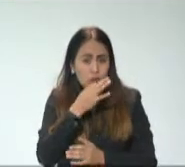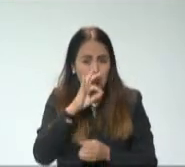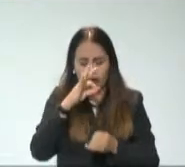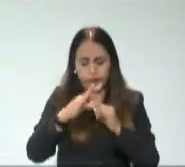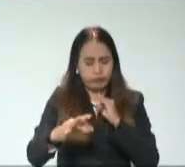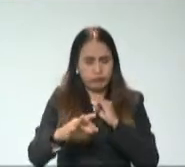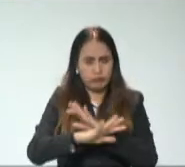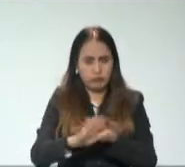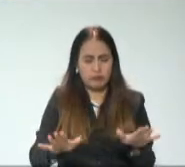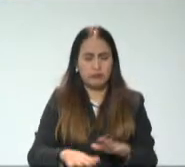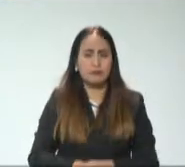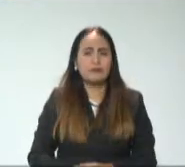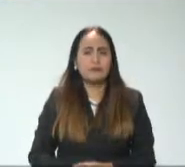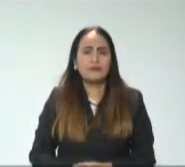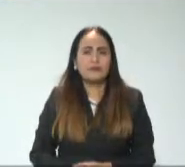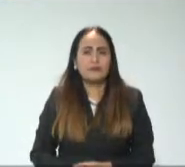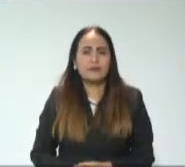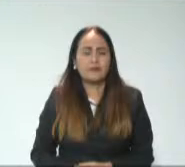conclusión